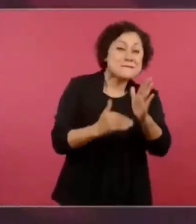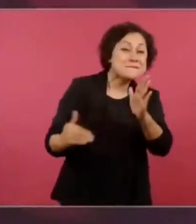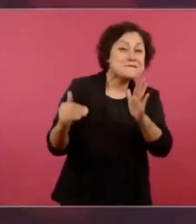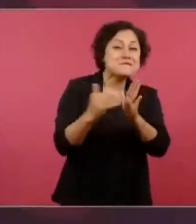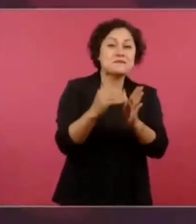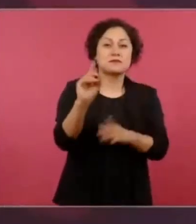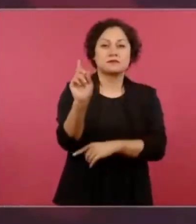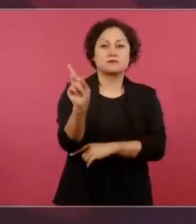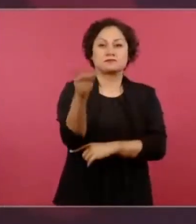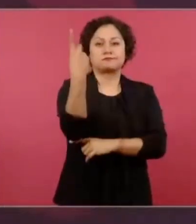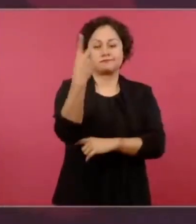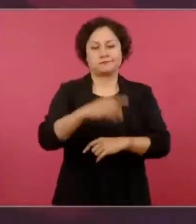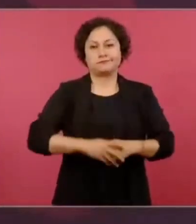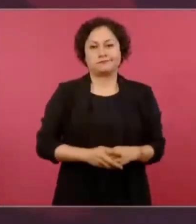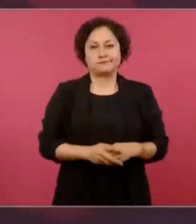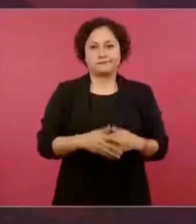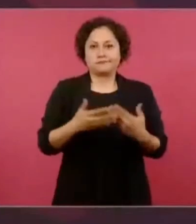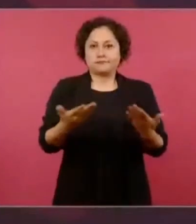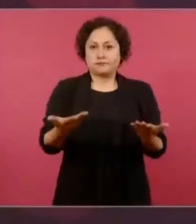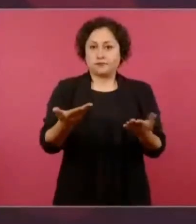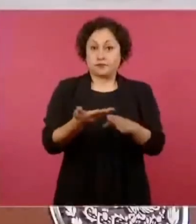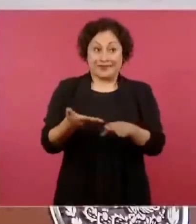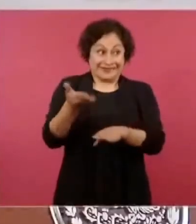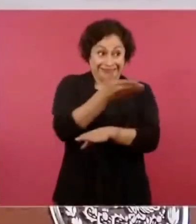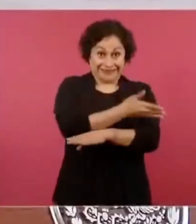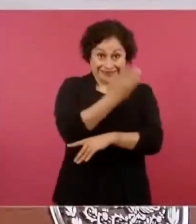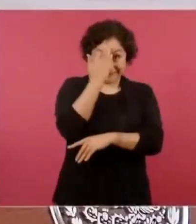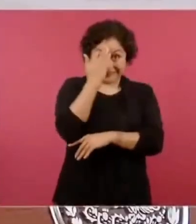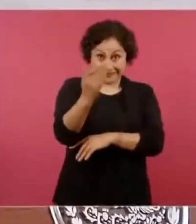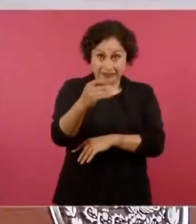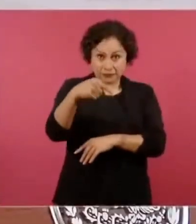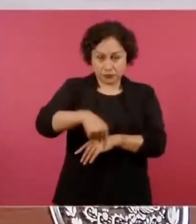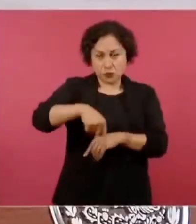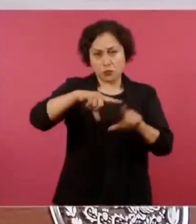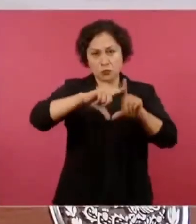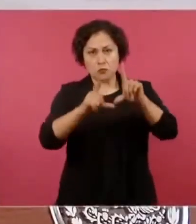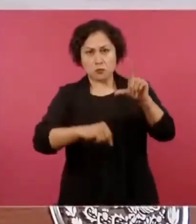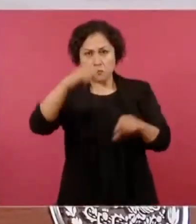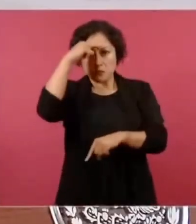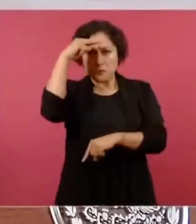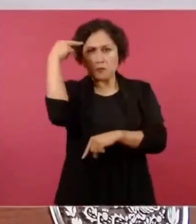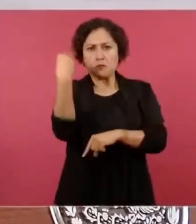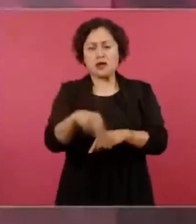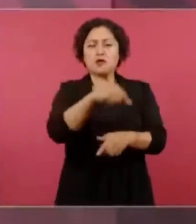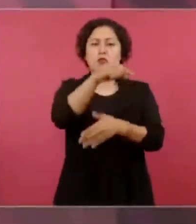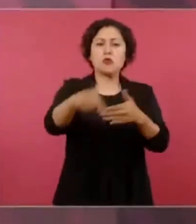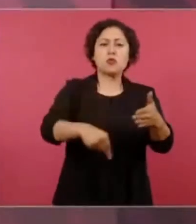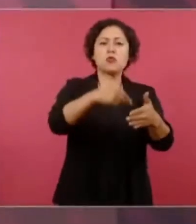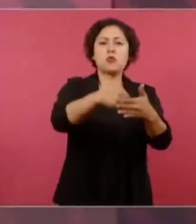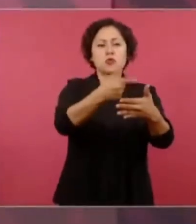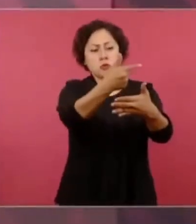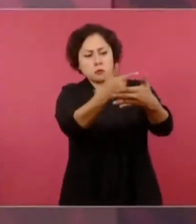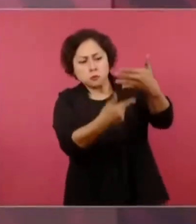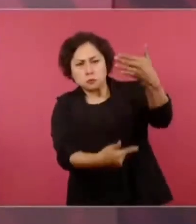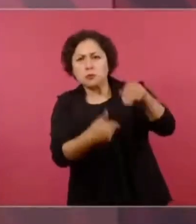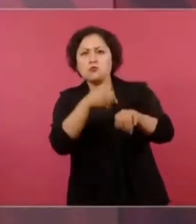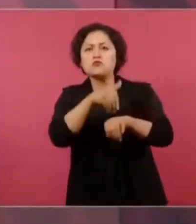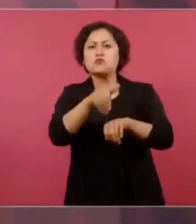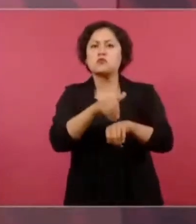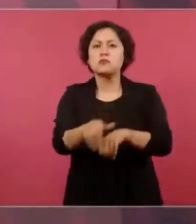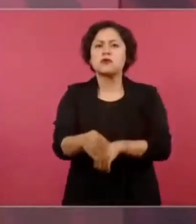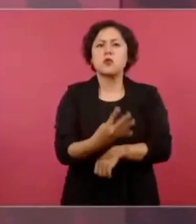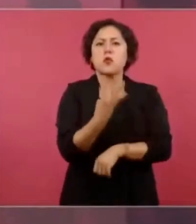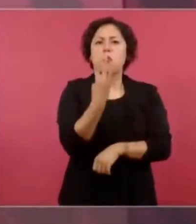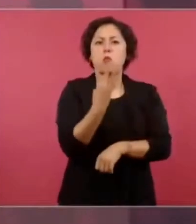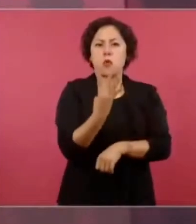En ese entonces México ocupaba el 4.º lugar en multimillonarios en